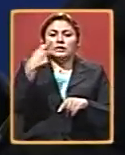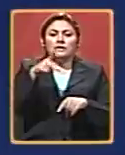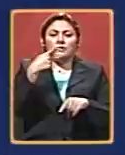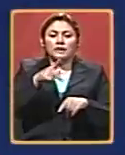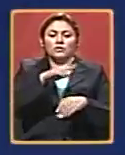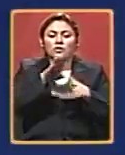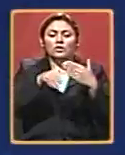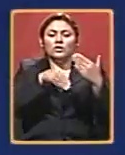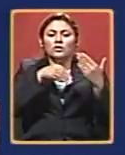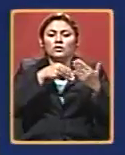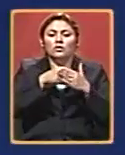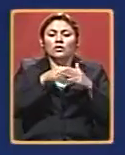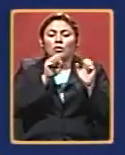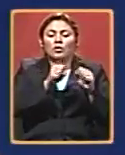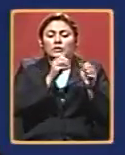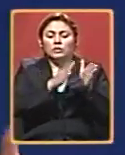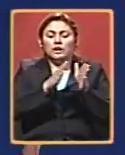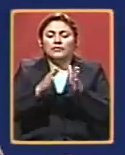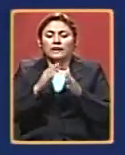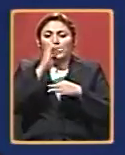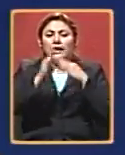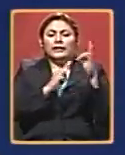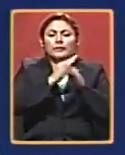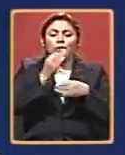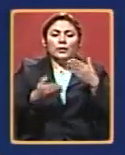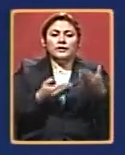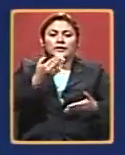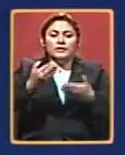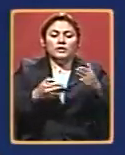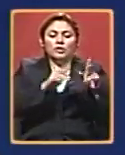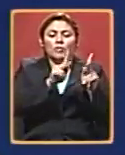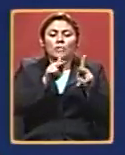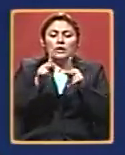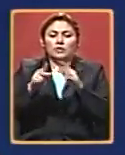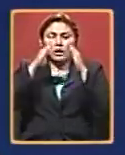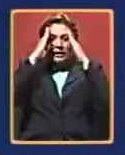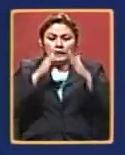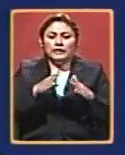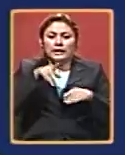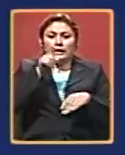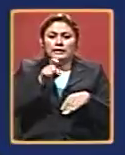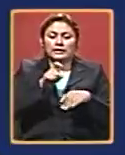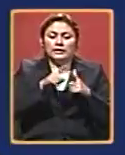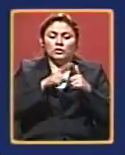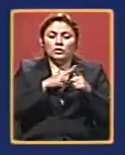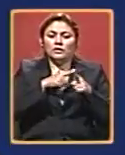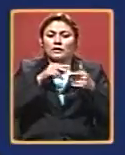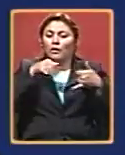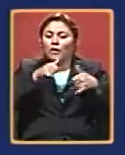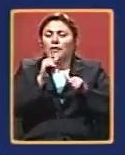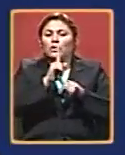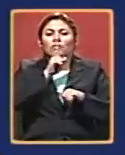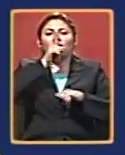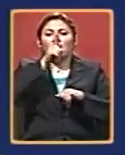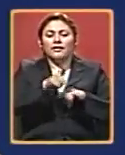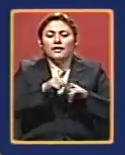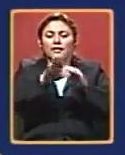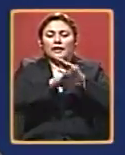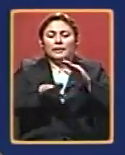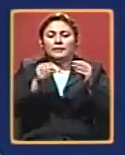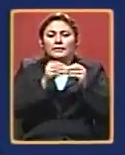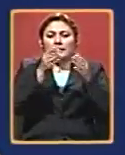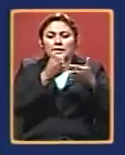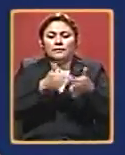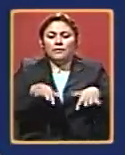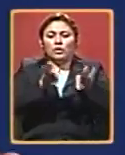donde se puede entonces hacer una planificación del tipo de servicios que la población atendida necesita, todavía no era en realidad la base más importante